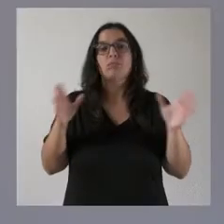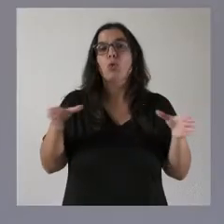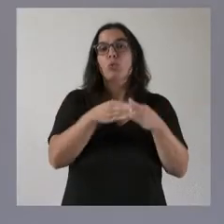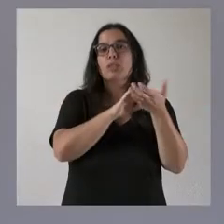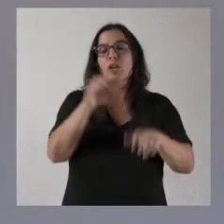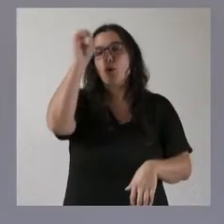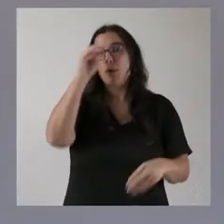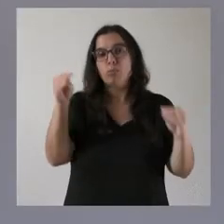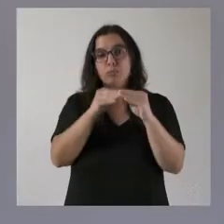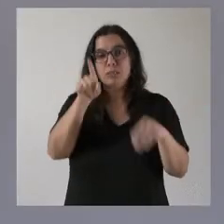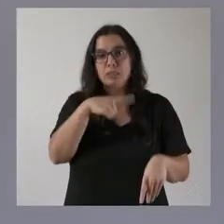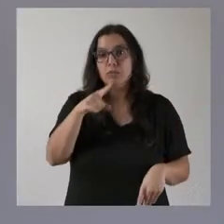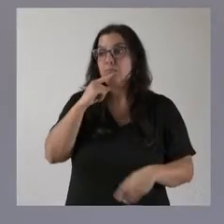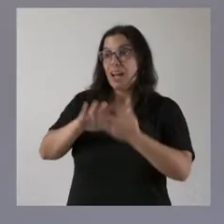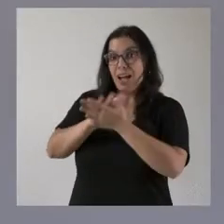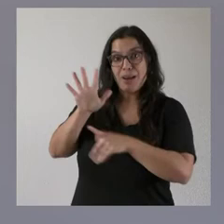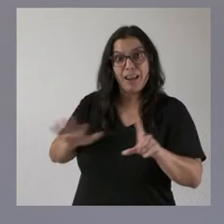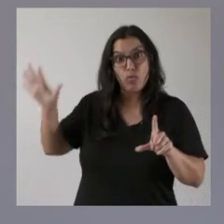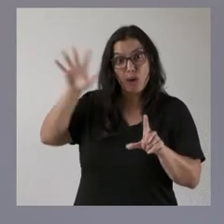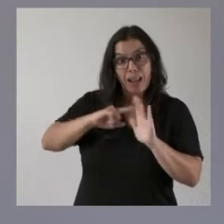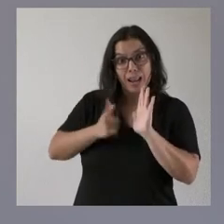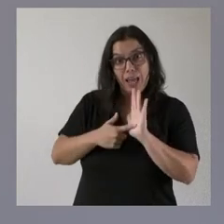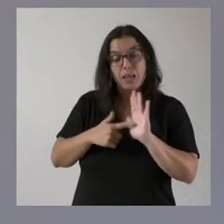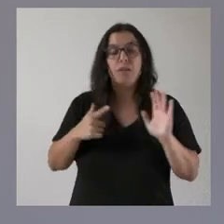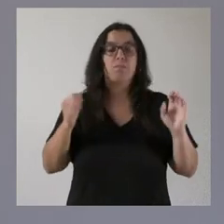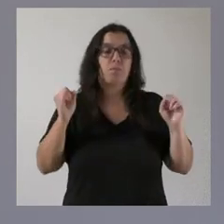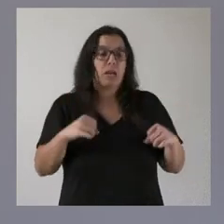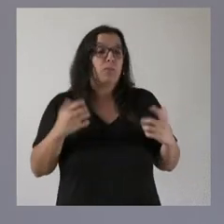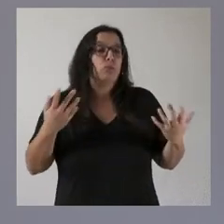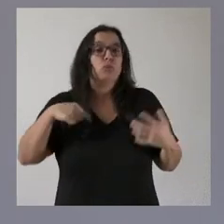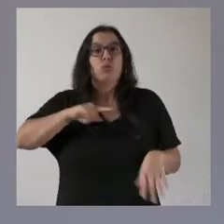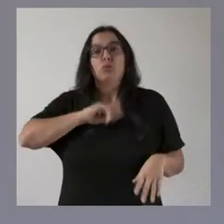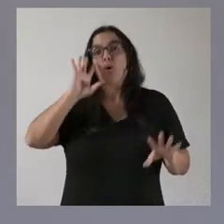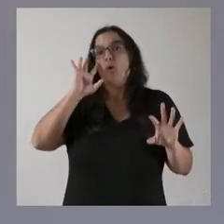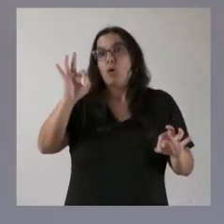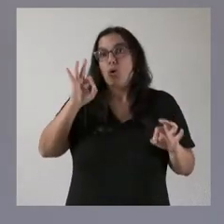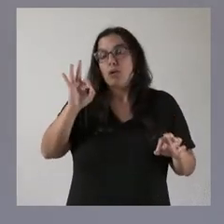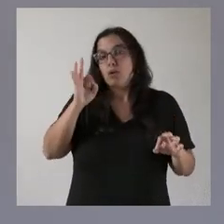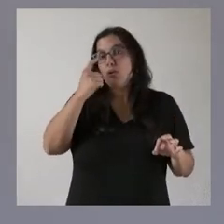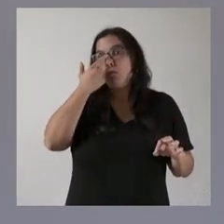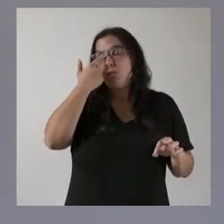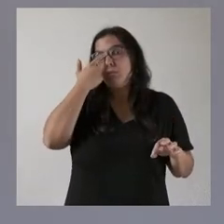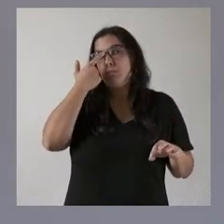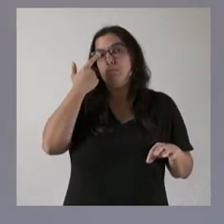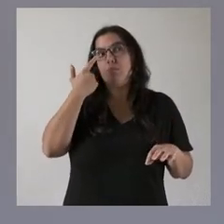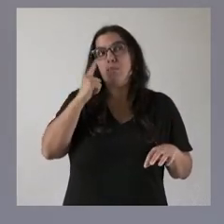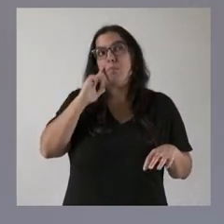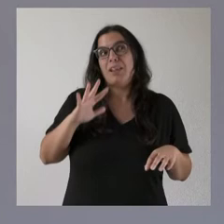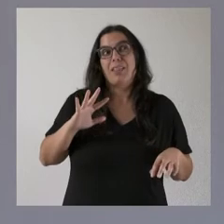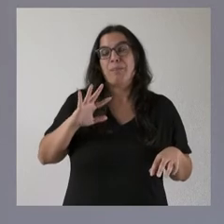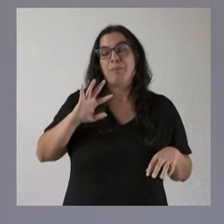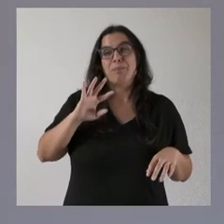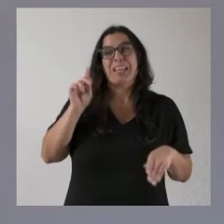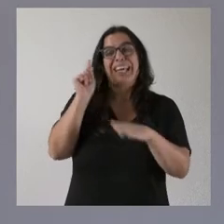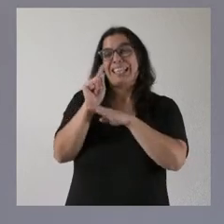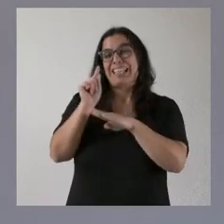la ley nacional bueno nosotros lógicamente Quizá el principal elemento de crítica que